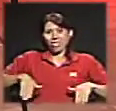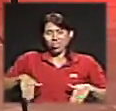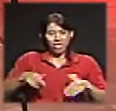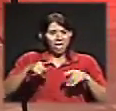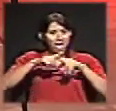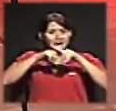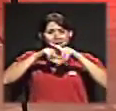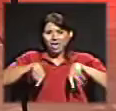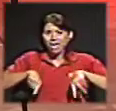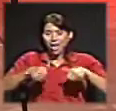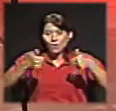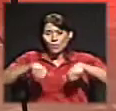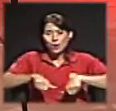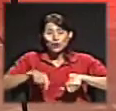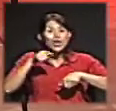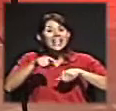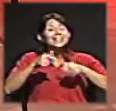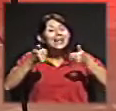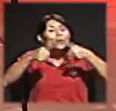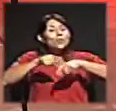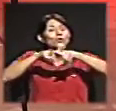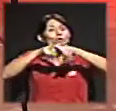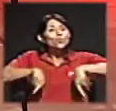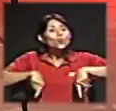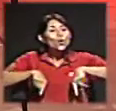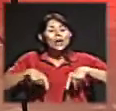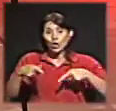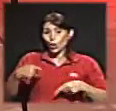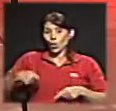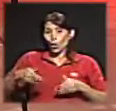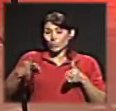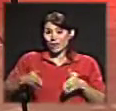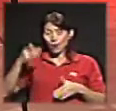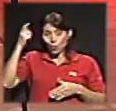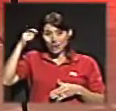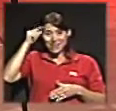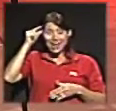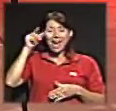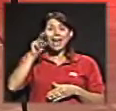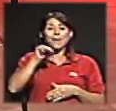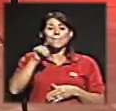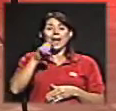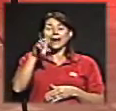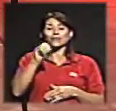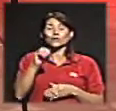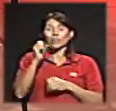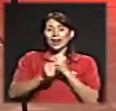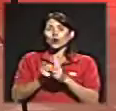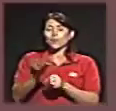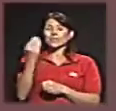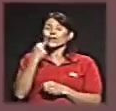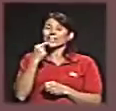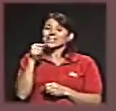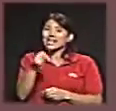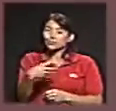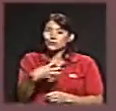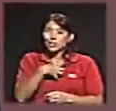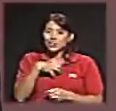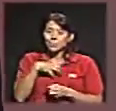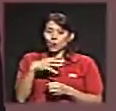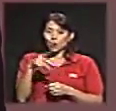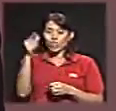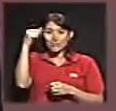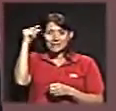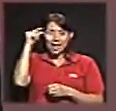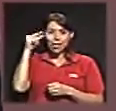del 2013 la Contraloría vuelve a reiterar lo que ya el MINAET ha dicho, uh-huh. que eso es patrimonio del Estado. En el próximo